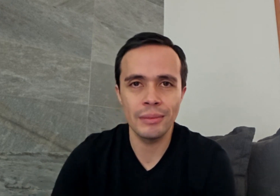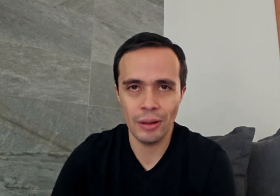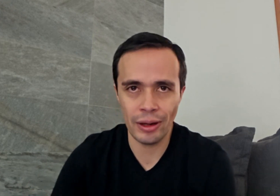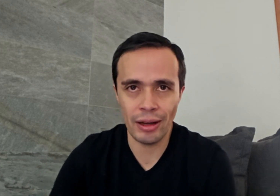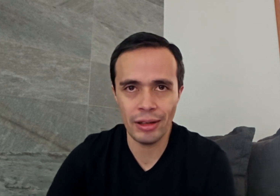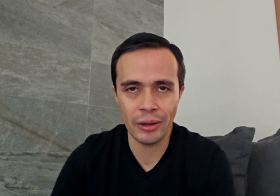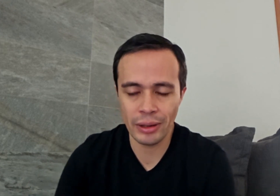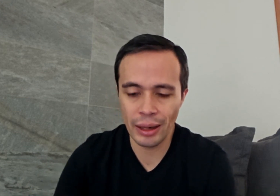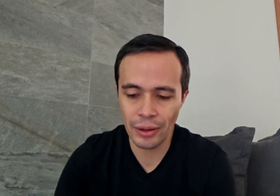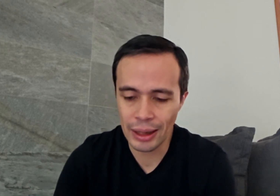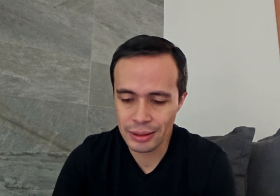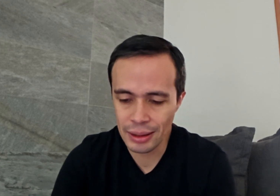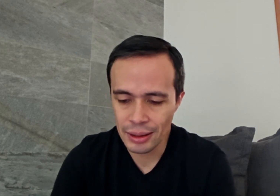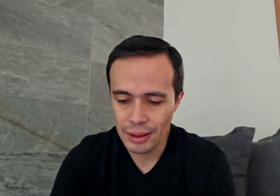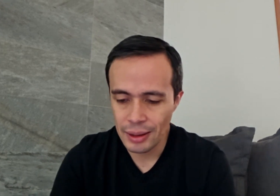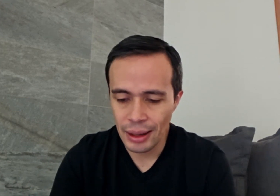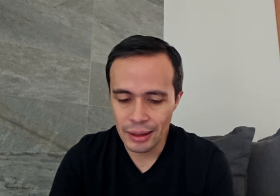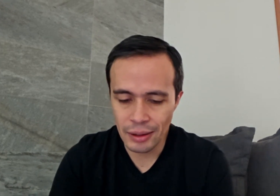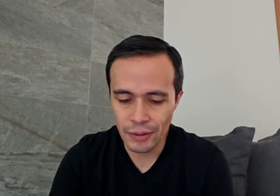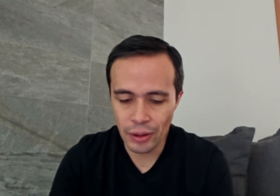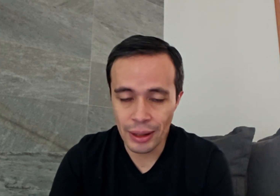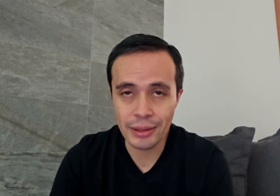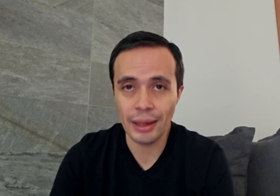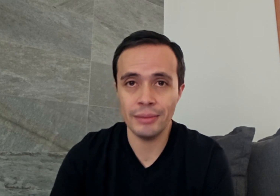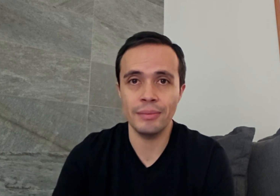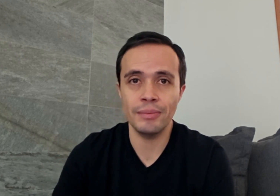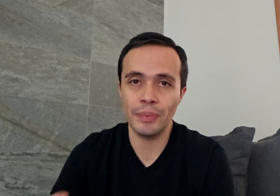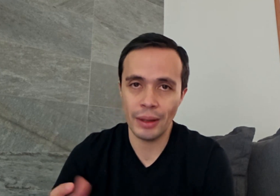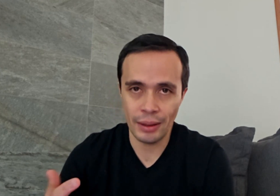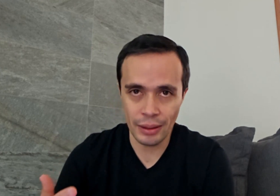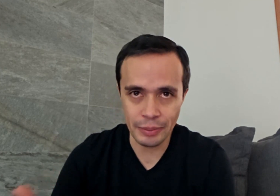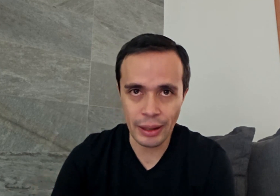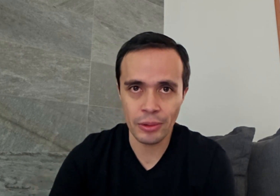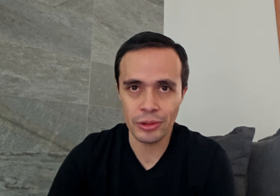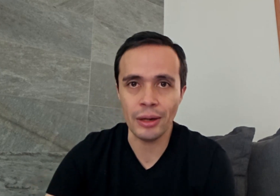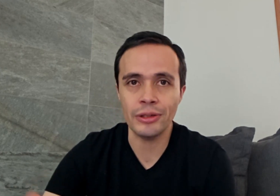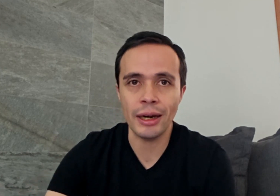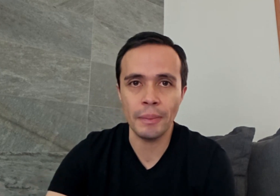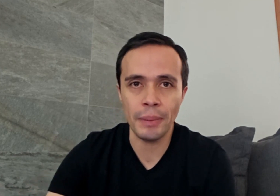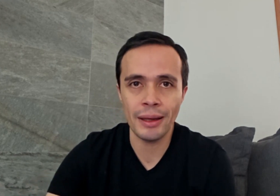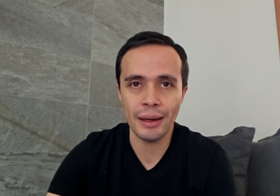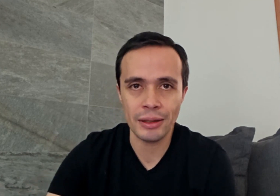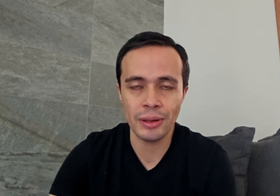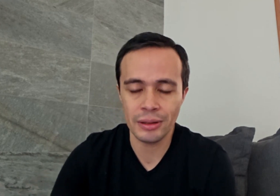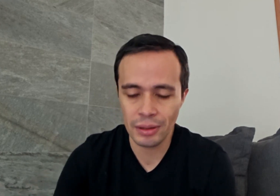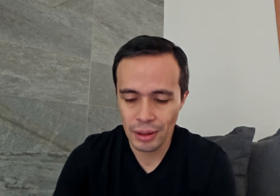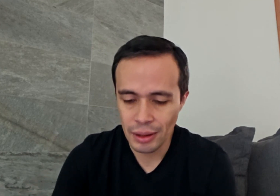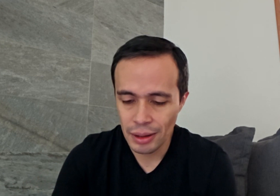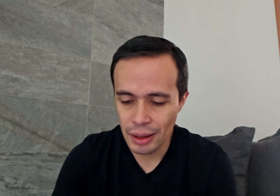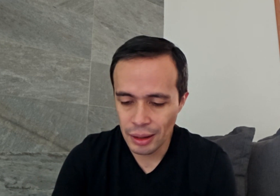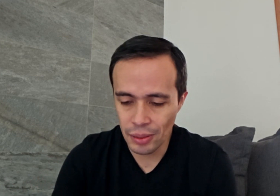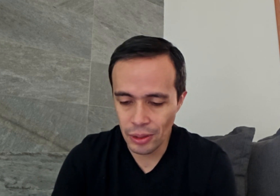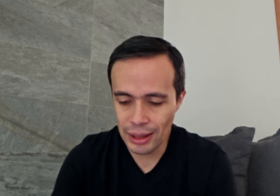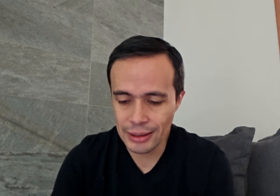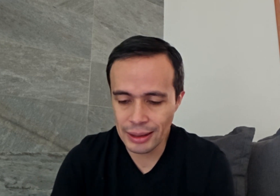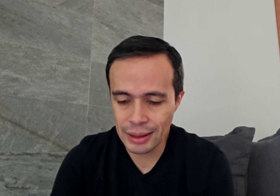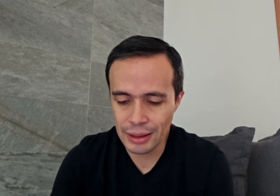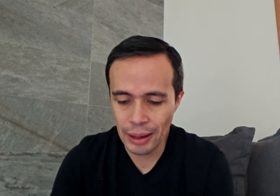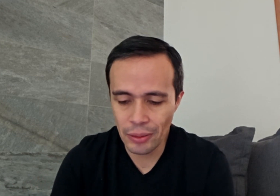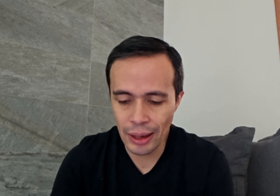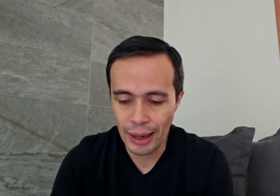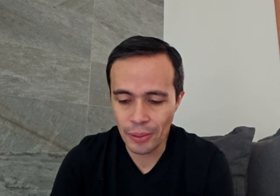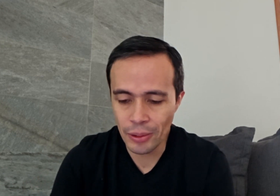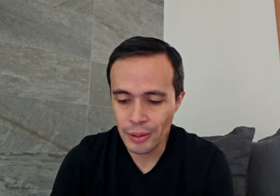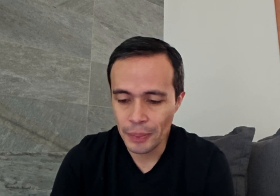mal lo que hicieron en lo que hace a este foro, Alicia. Esperemos que no se repitan acciones como las que